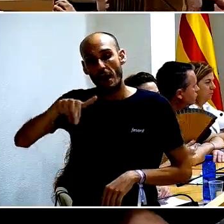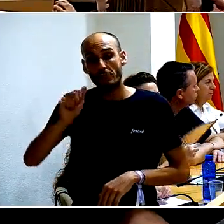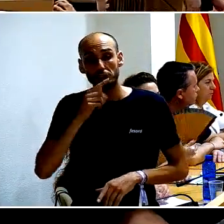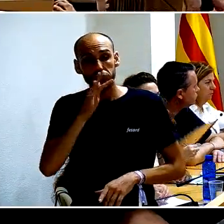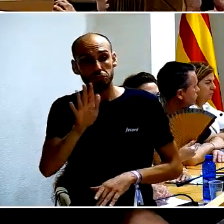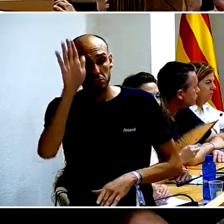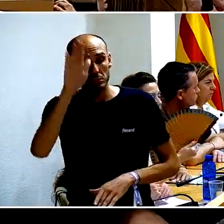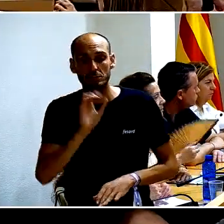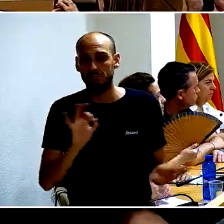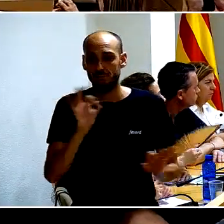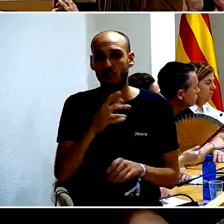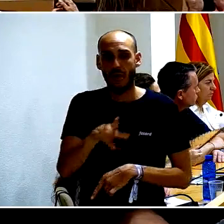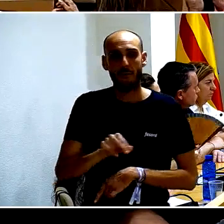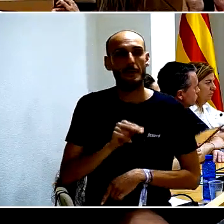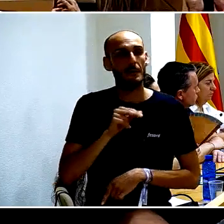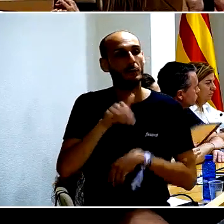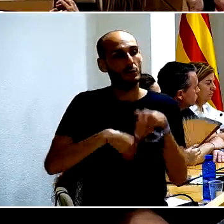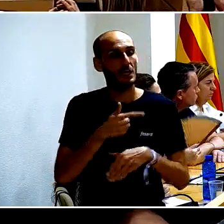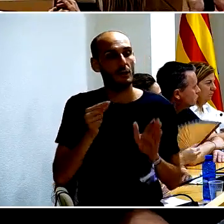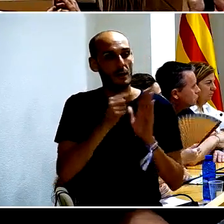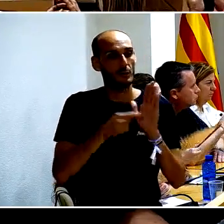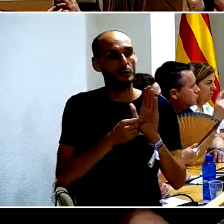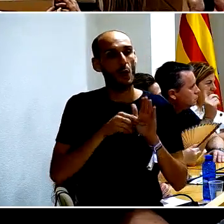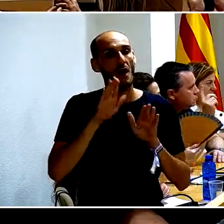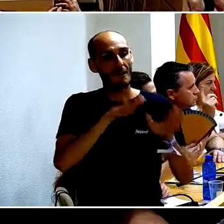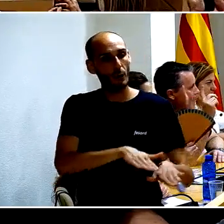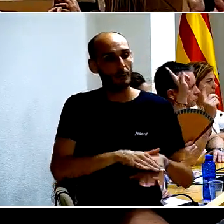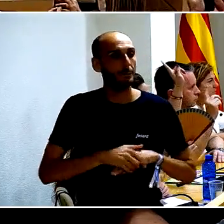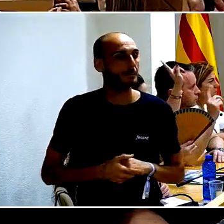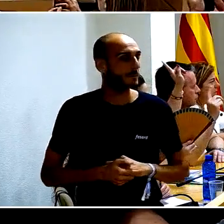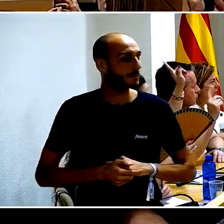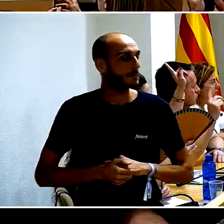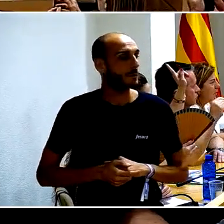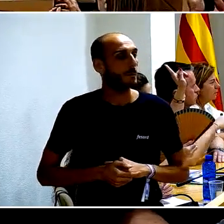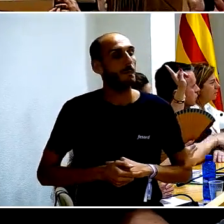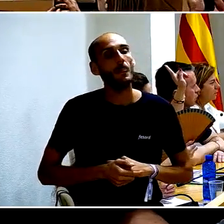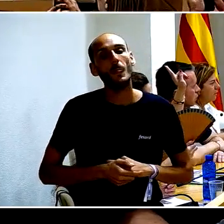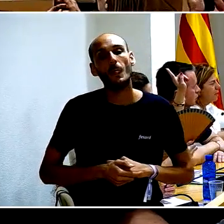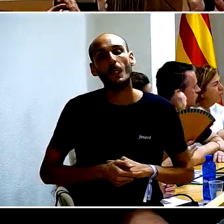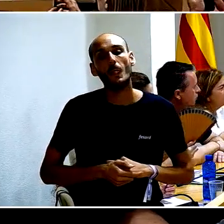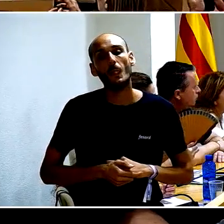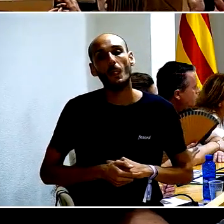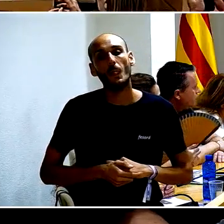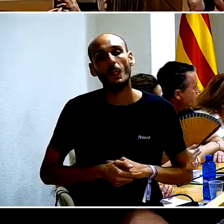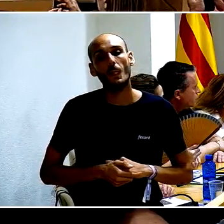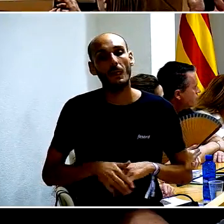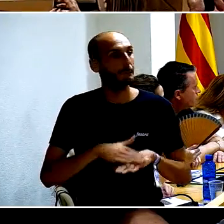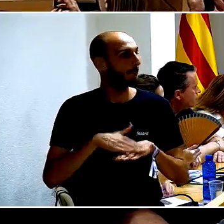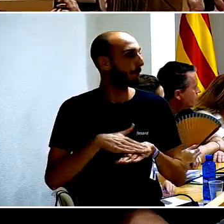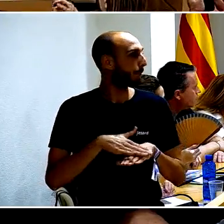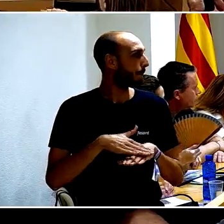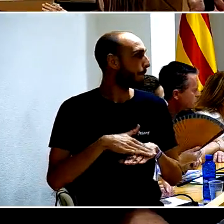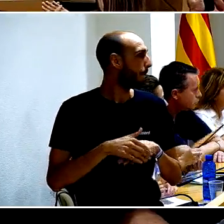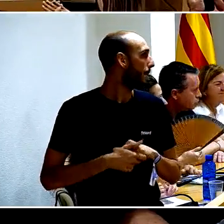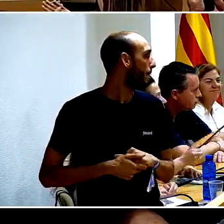passaríem a la votació del punt. Aleshores, vots a favor de la proposta? Voteu a favor al final, sí? No?